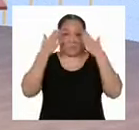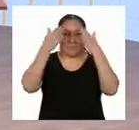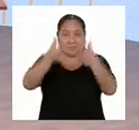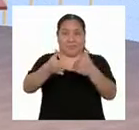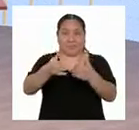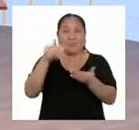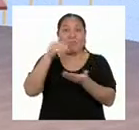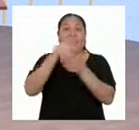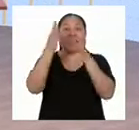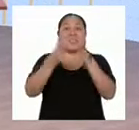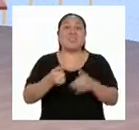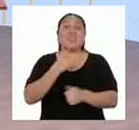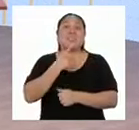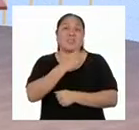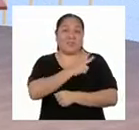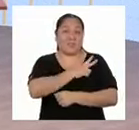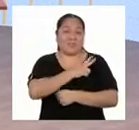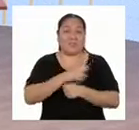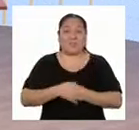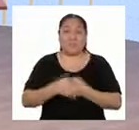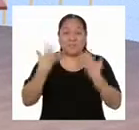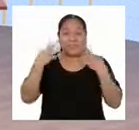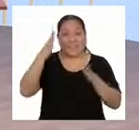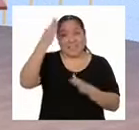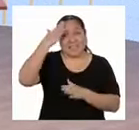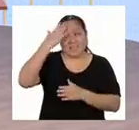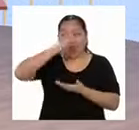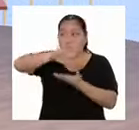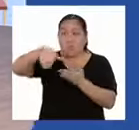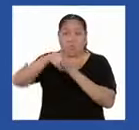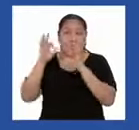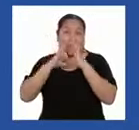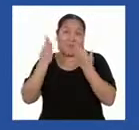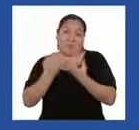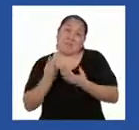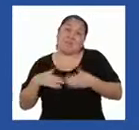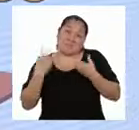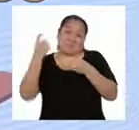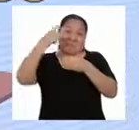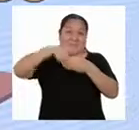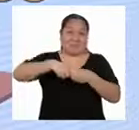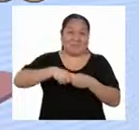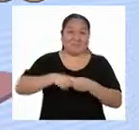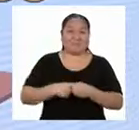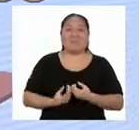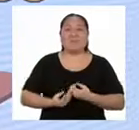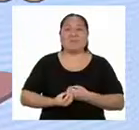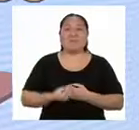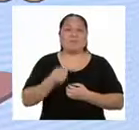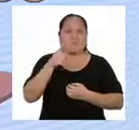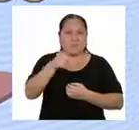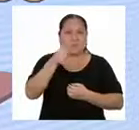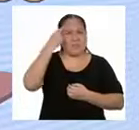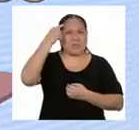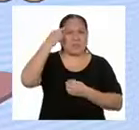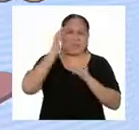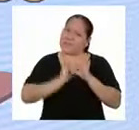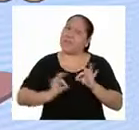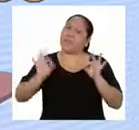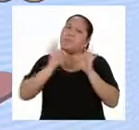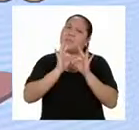para estudiantes de segundo de secundaria, pero ya saben que toda la familia puede participar. ¿Qué tan importante creen que es la